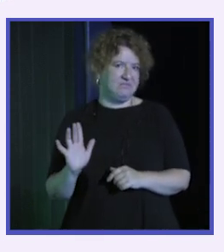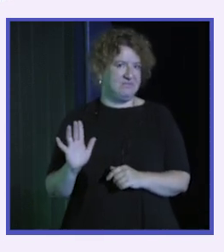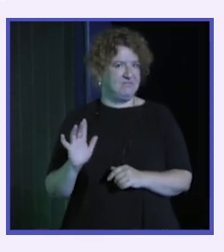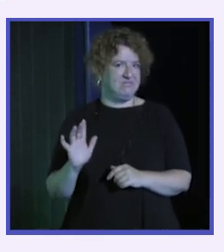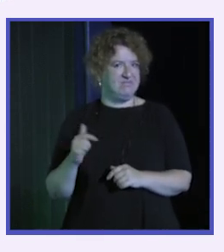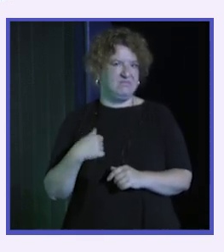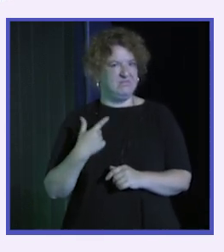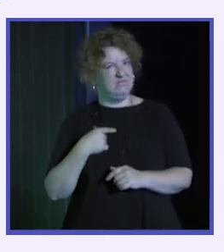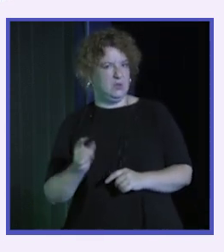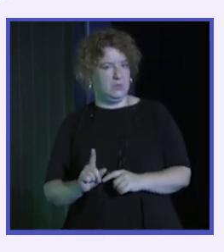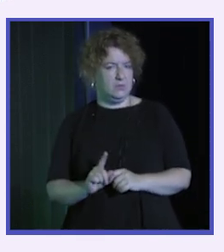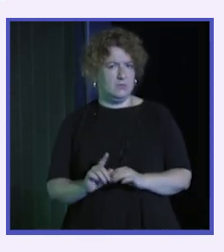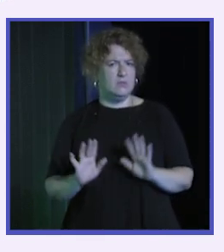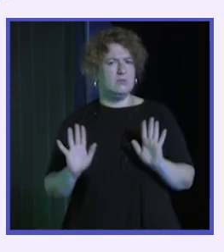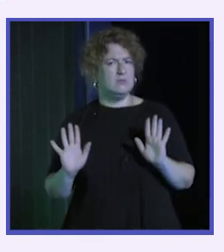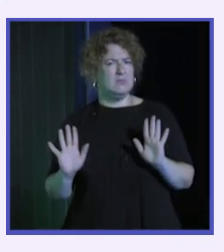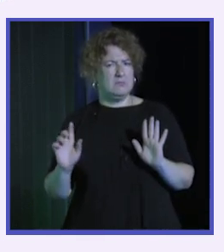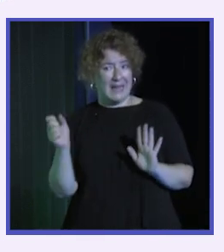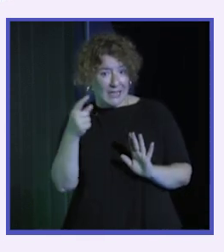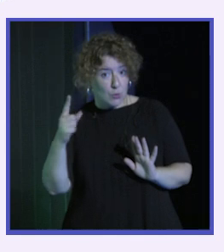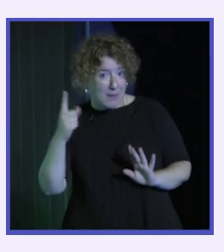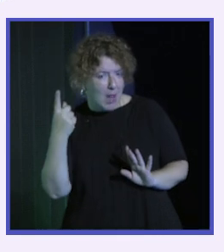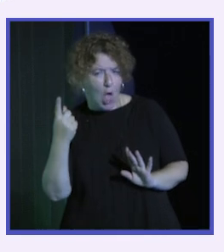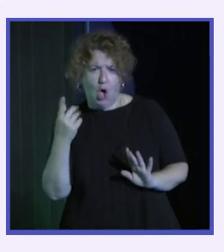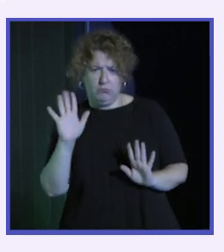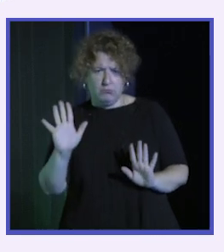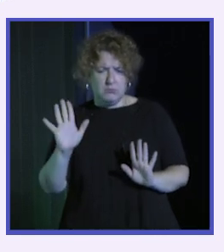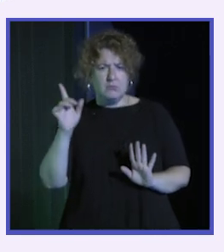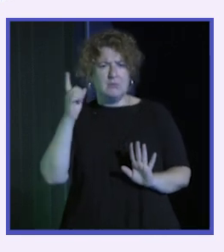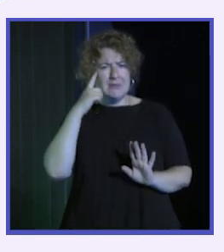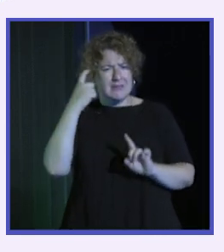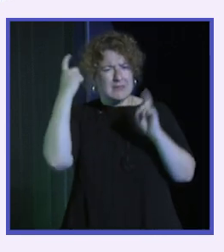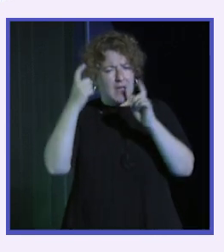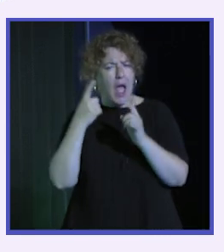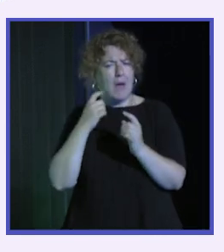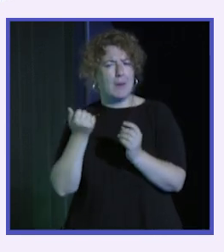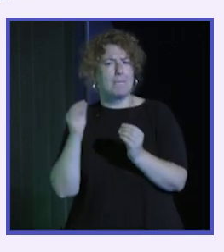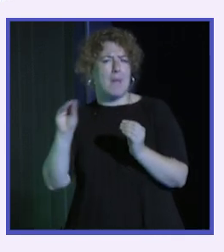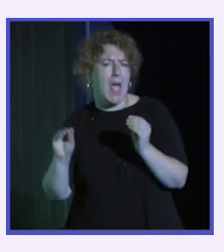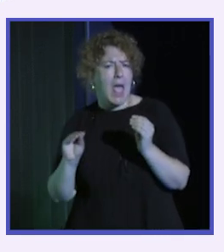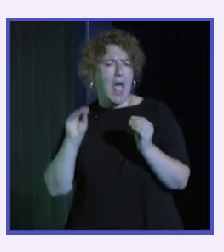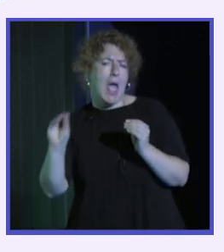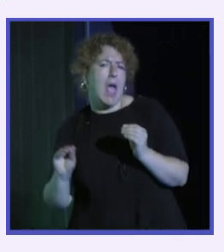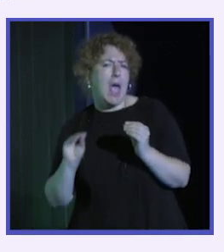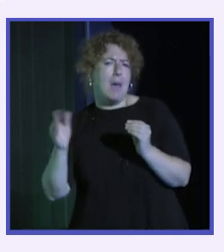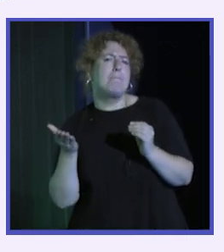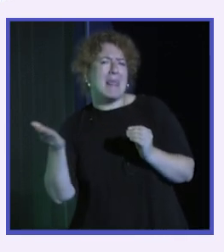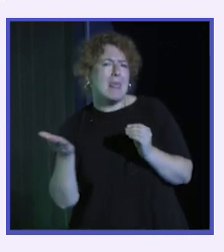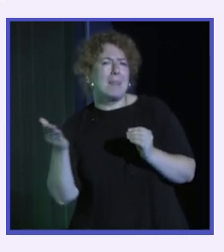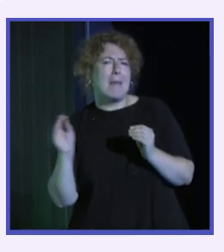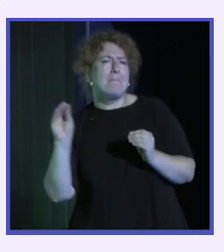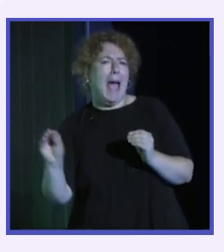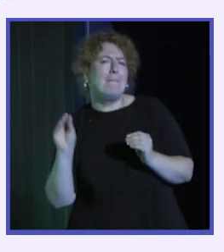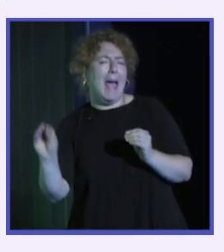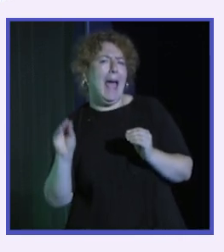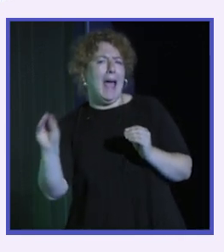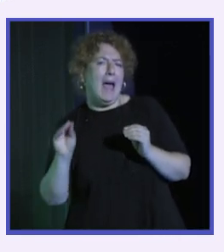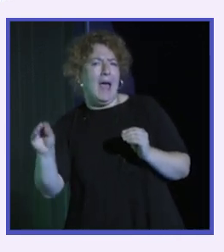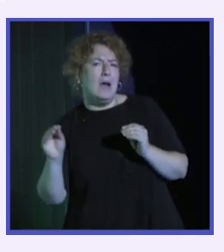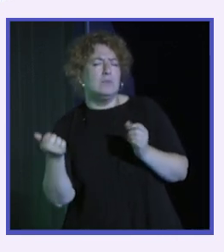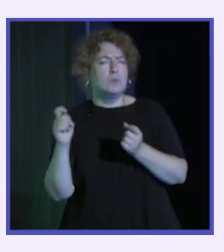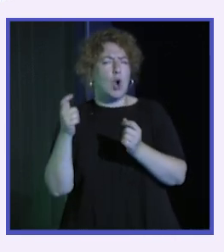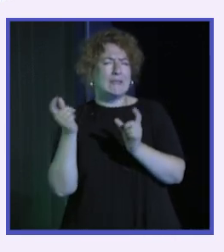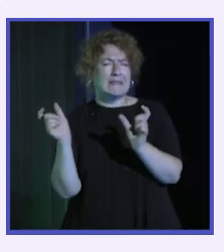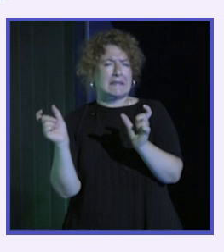convence. No te quedes con ese primer resultado. Itera, interactúa, sigue pidiéndole. Cambia esto, cambia